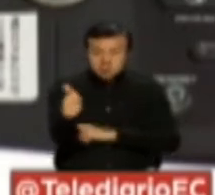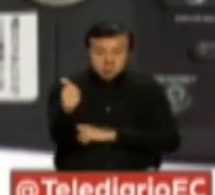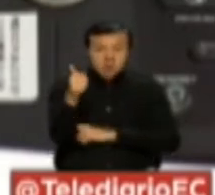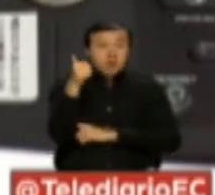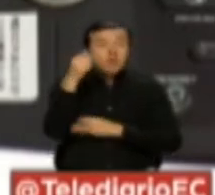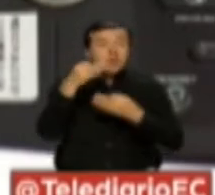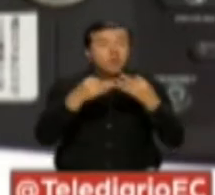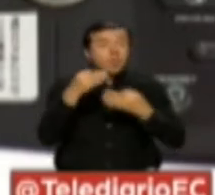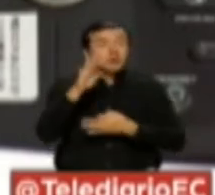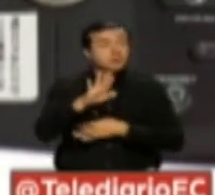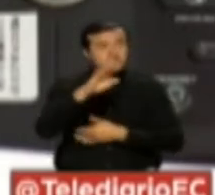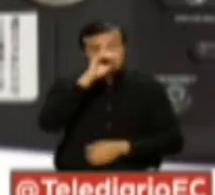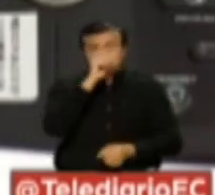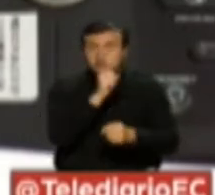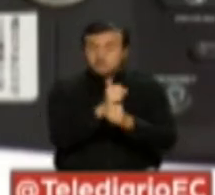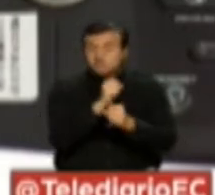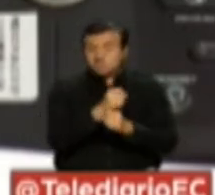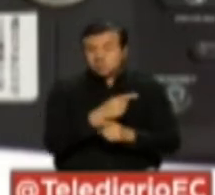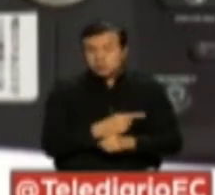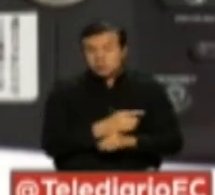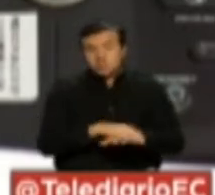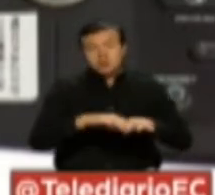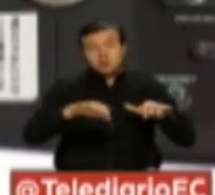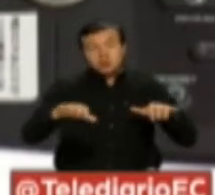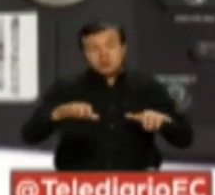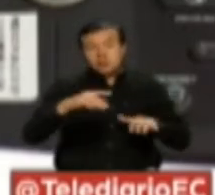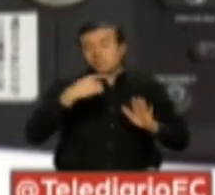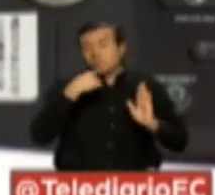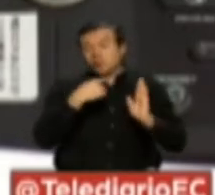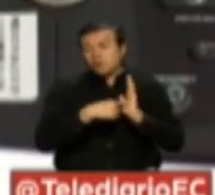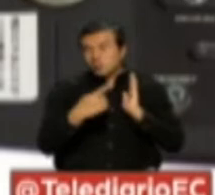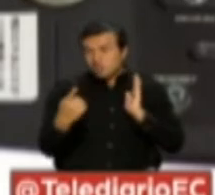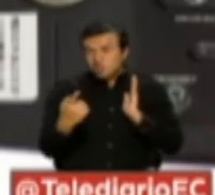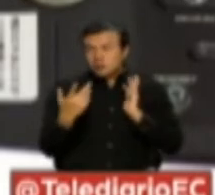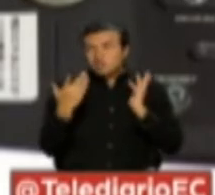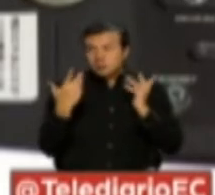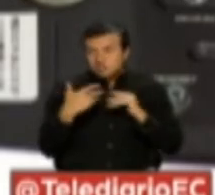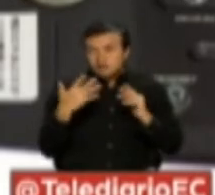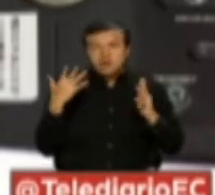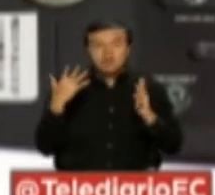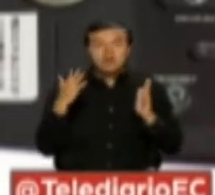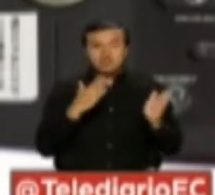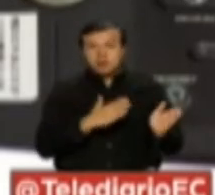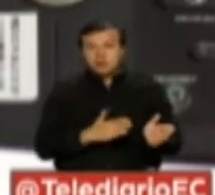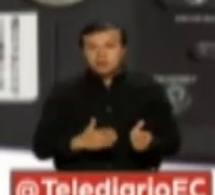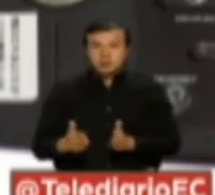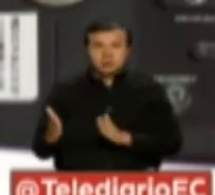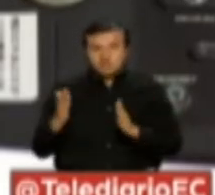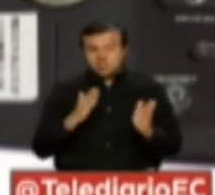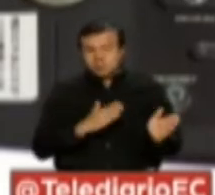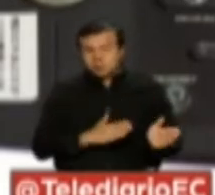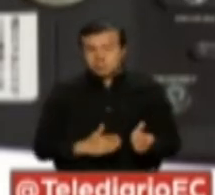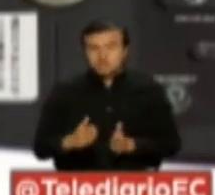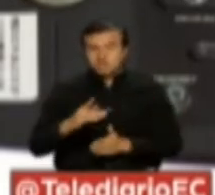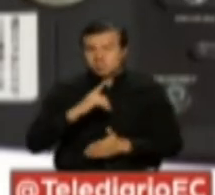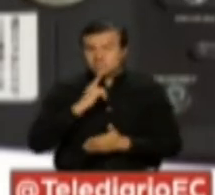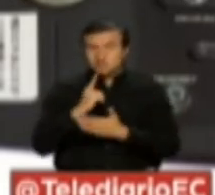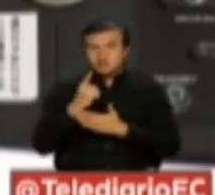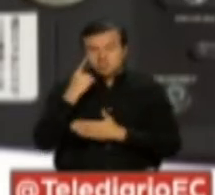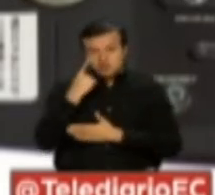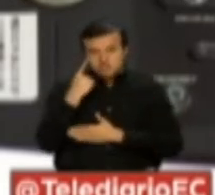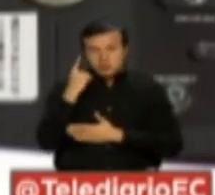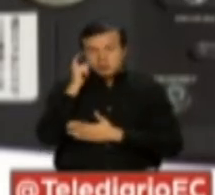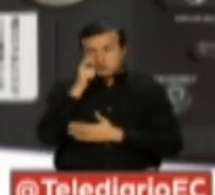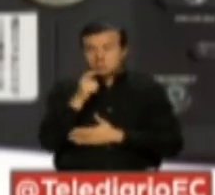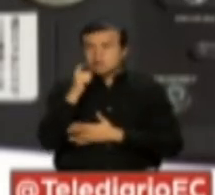para trabajar. ¿Qué es lo que se ha establecido en la doctrina a nivel del ordenamiento jurídico? Que los jueces, los